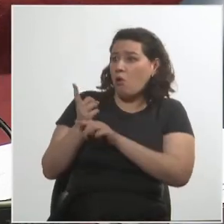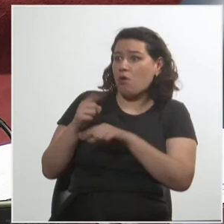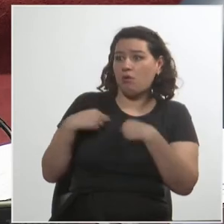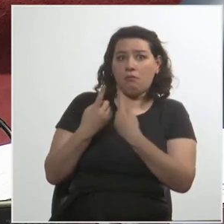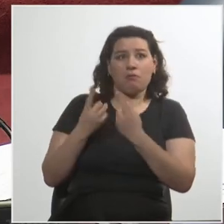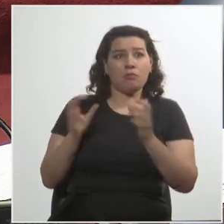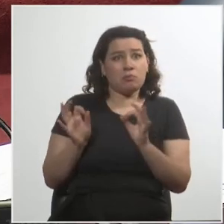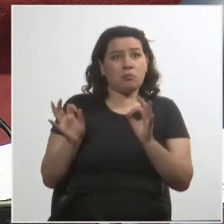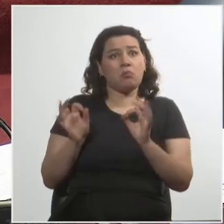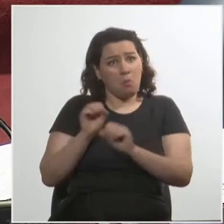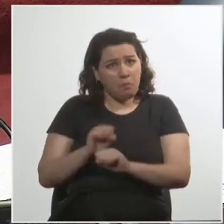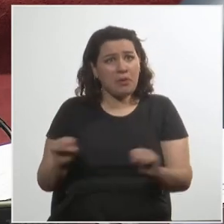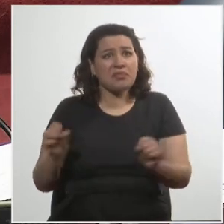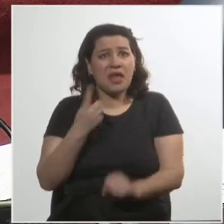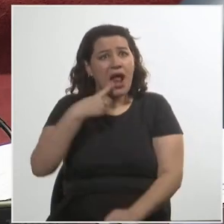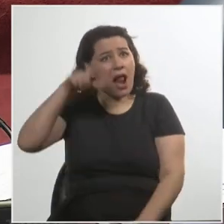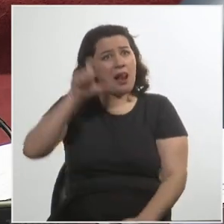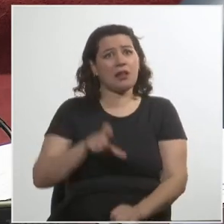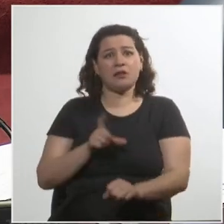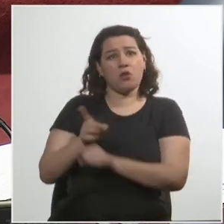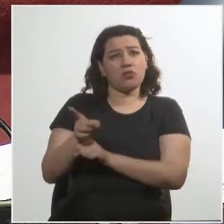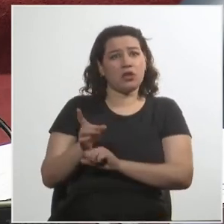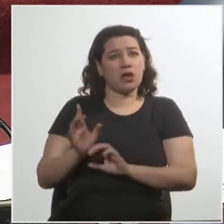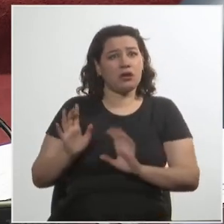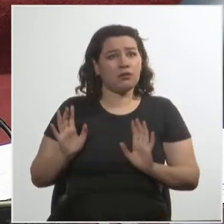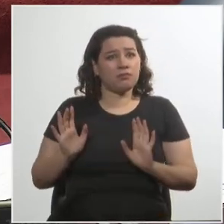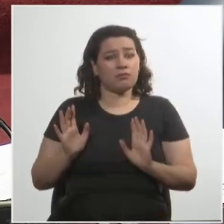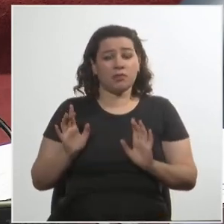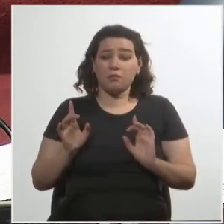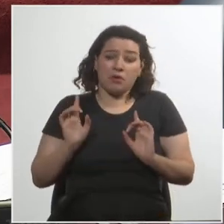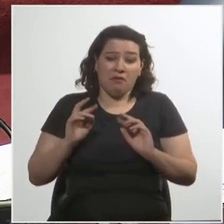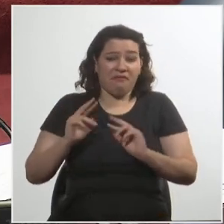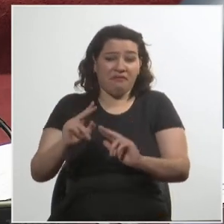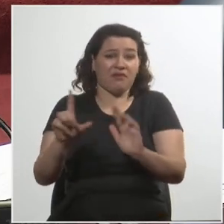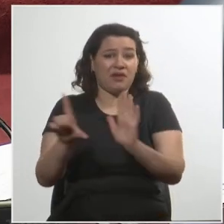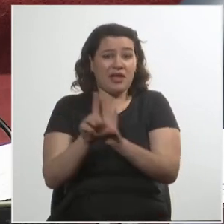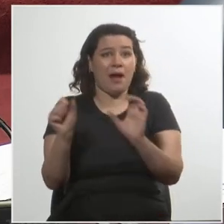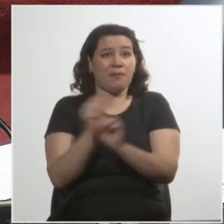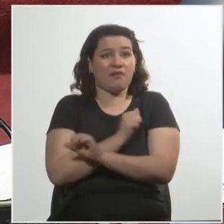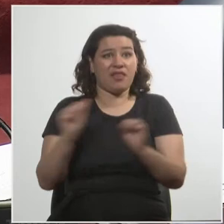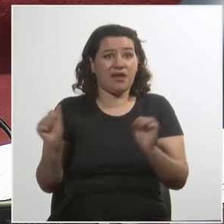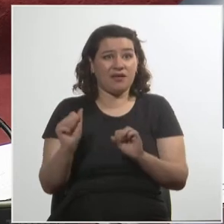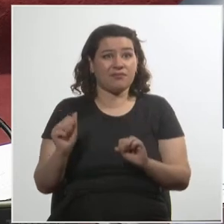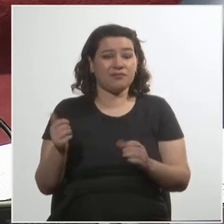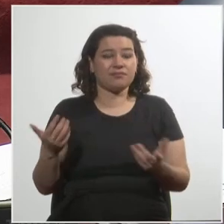podríamos Alguien podría haberlo hecho sin embargo está vigente